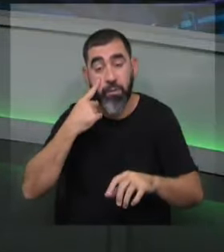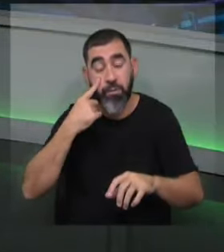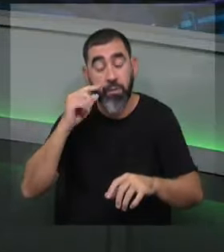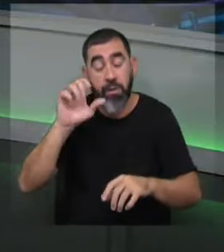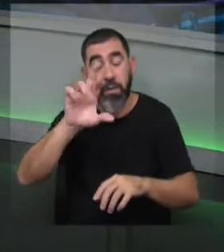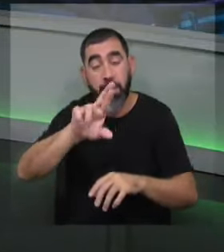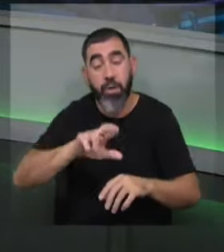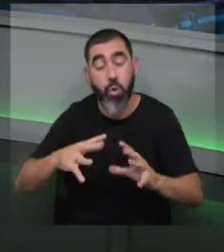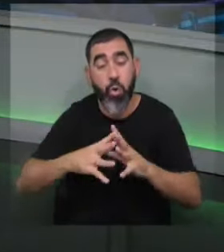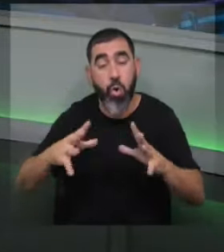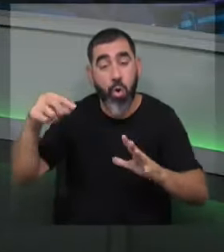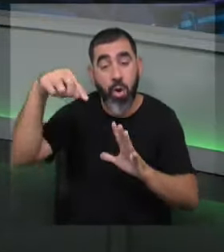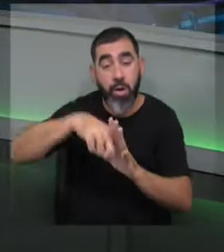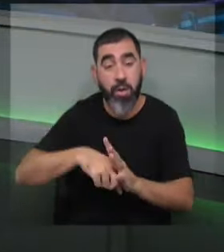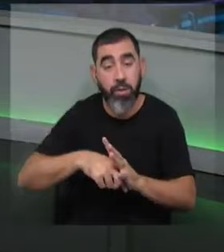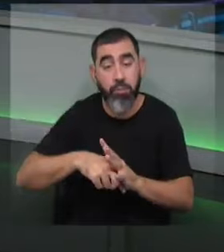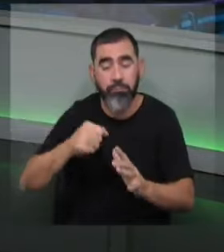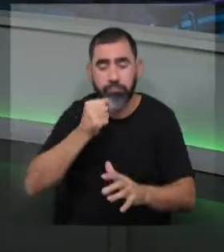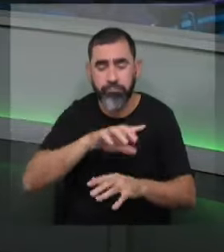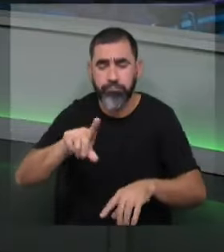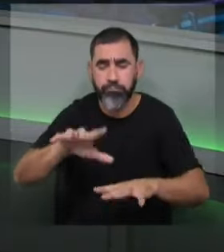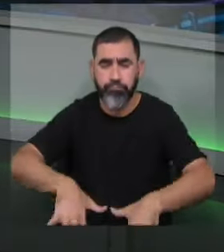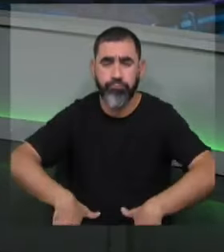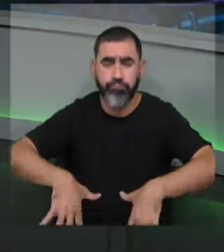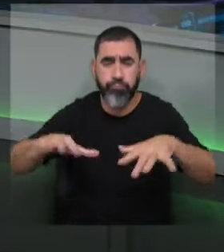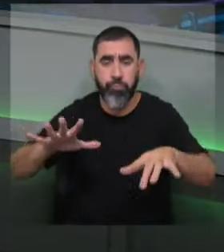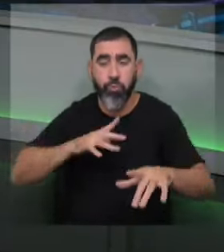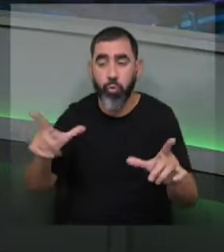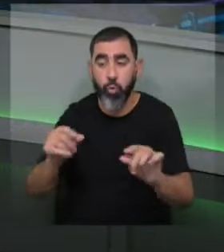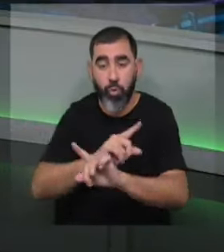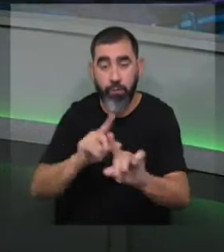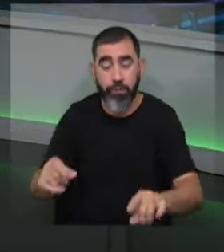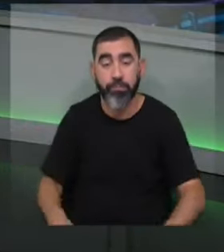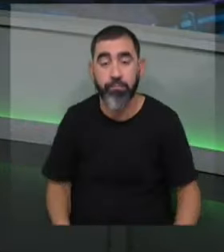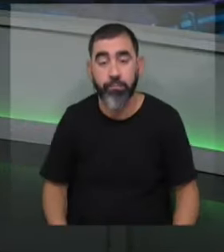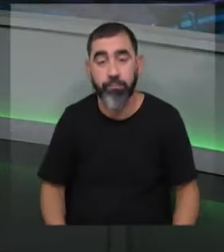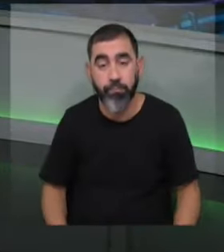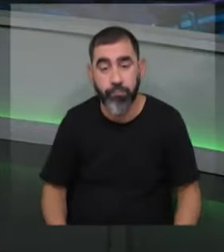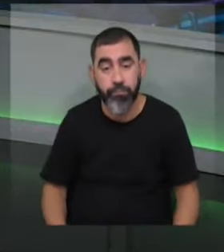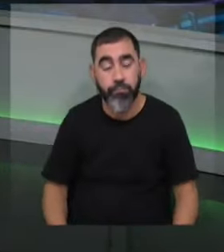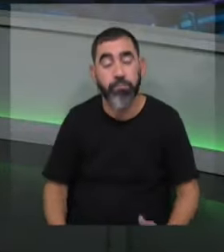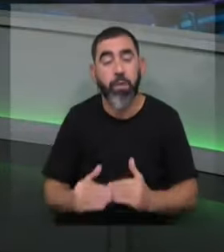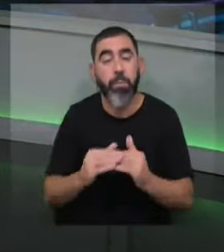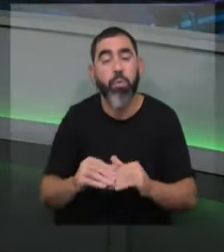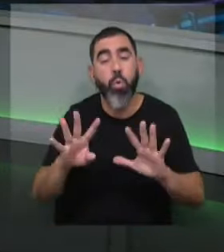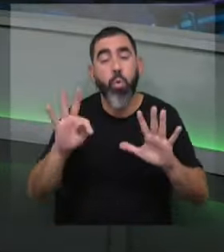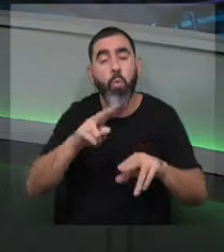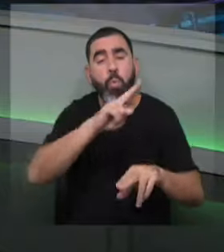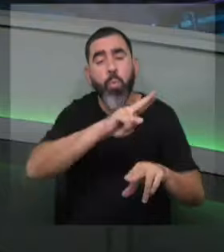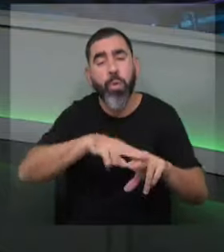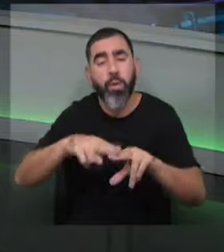Río Grande del Sur, fruto de unas históricas inundaciones, aún no se ha acabado. Esto tras registrarse por lo menos 90